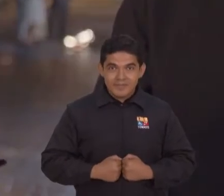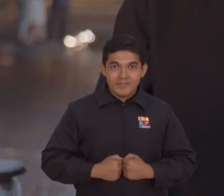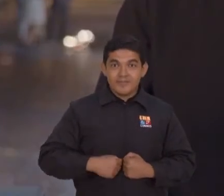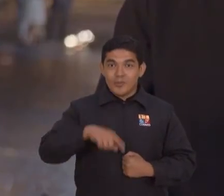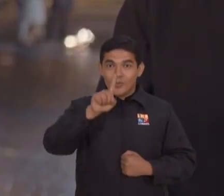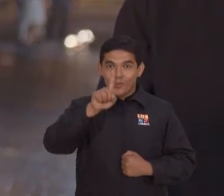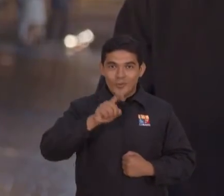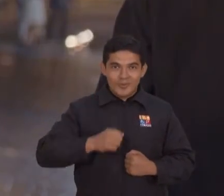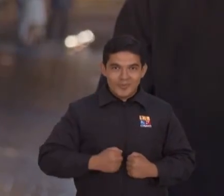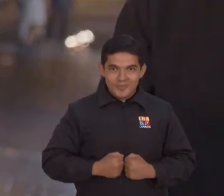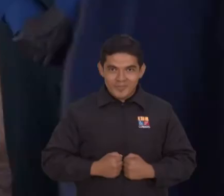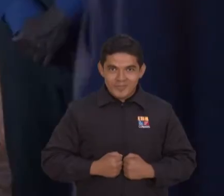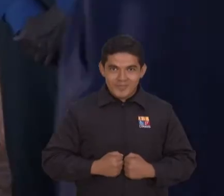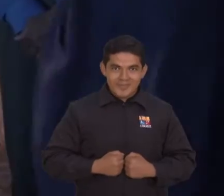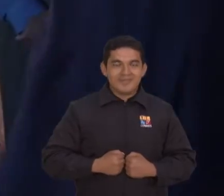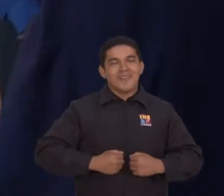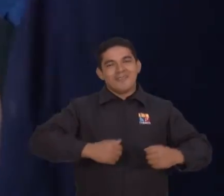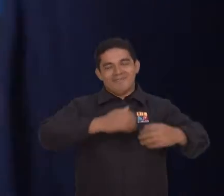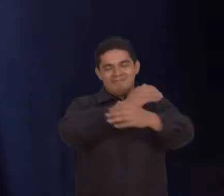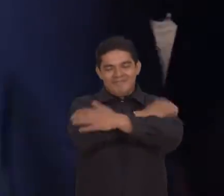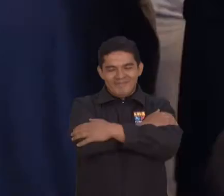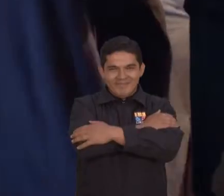¡Ah! Uno, feliz año.